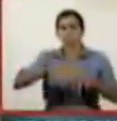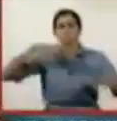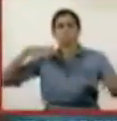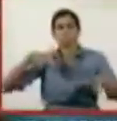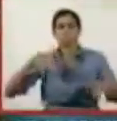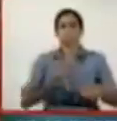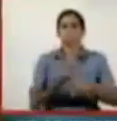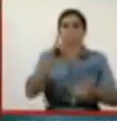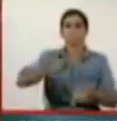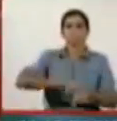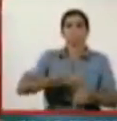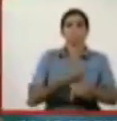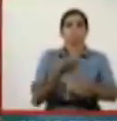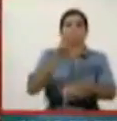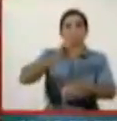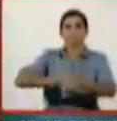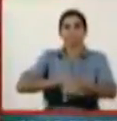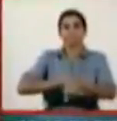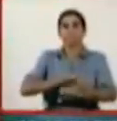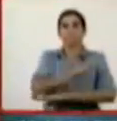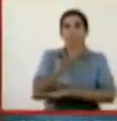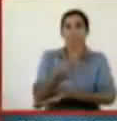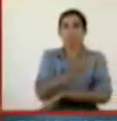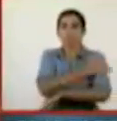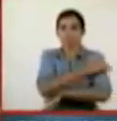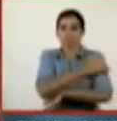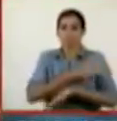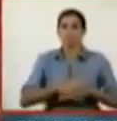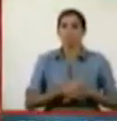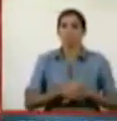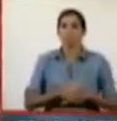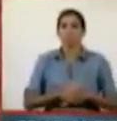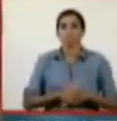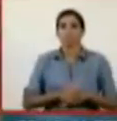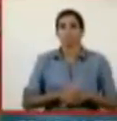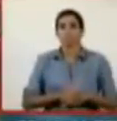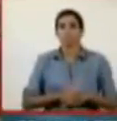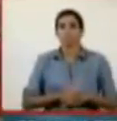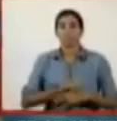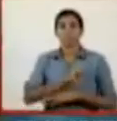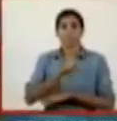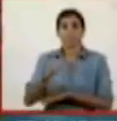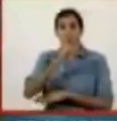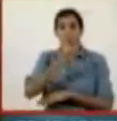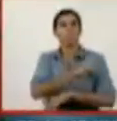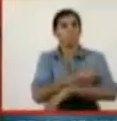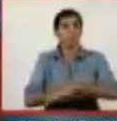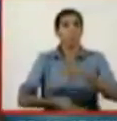duplican o triplican las de la oposición la unidad de Mando del presidente maduro seer